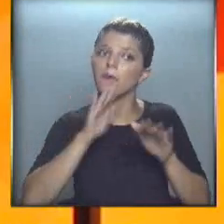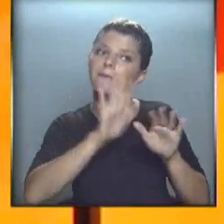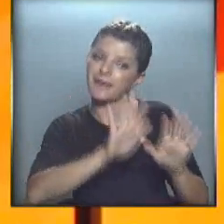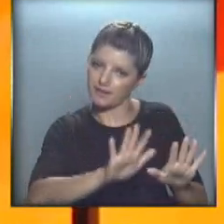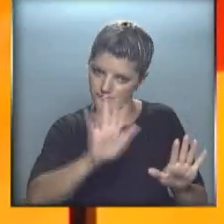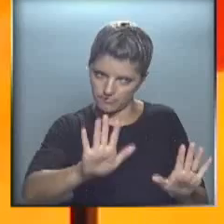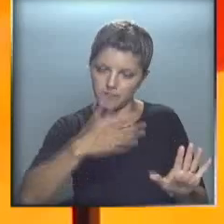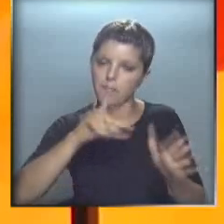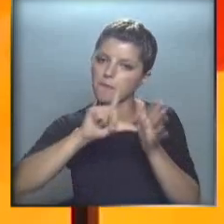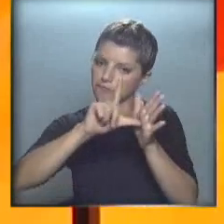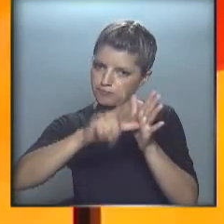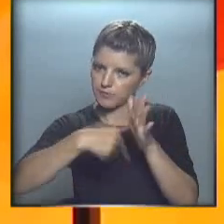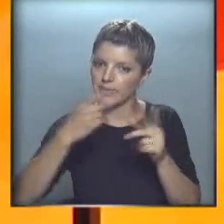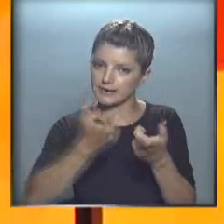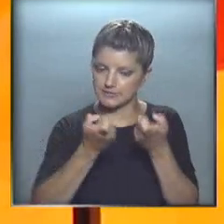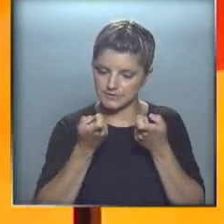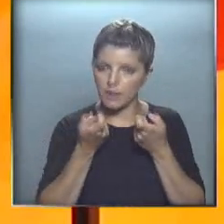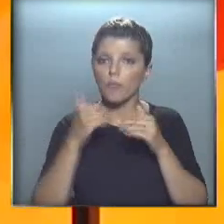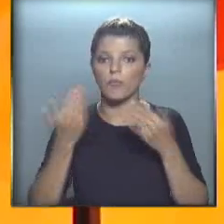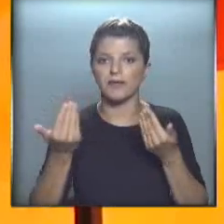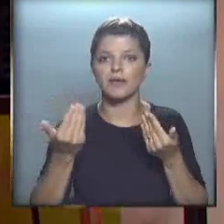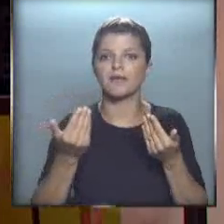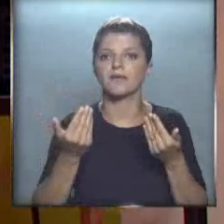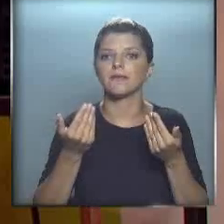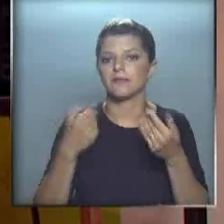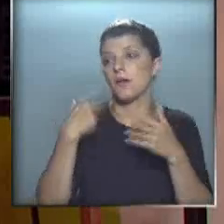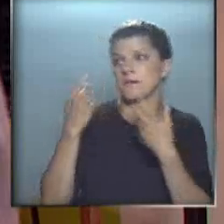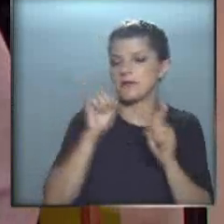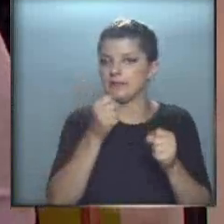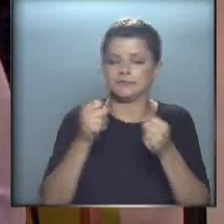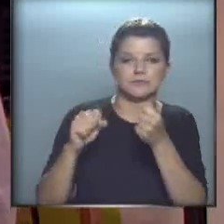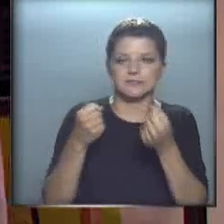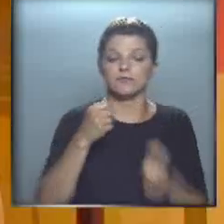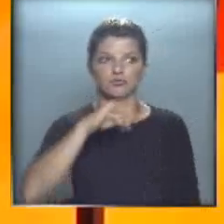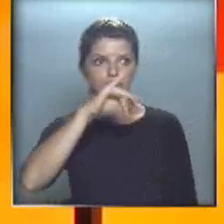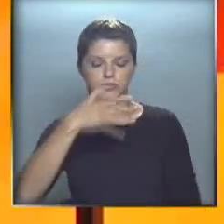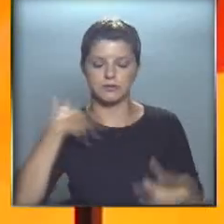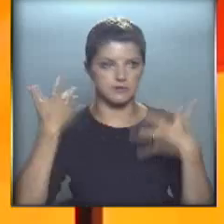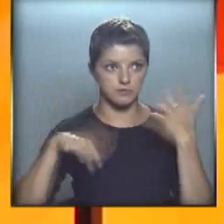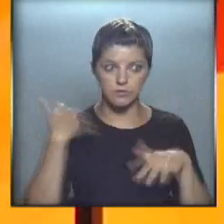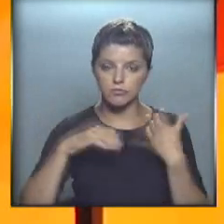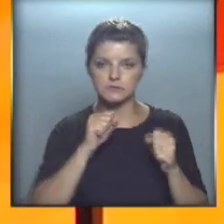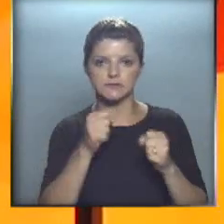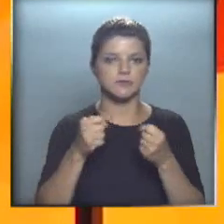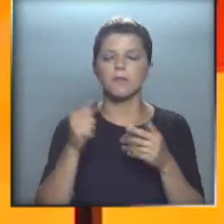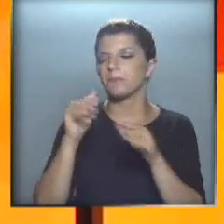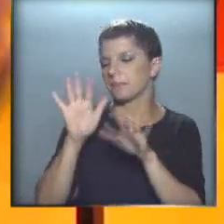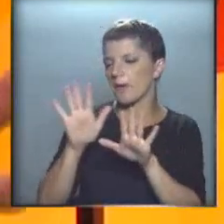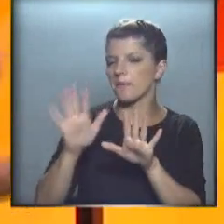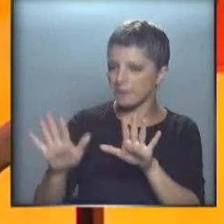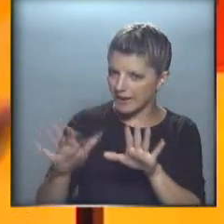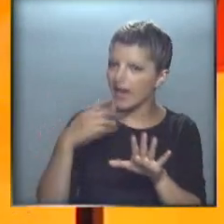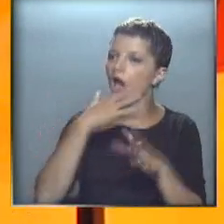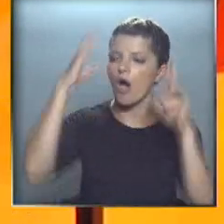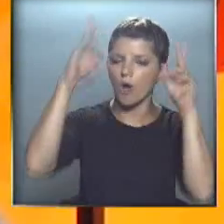esperar. Hay que esperar, claro. Porque no se puede... La ansiedad también estaba... Sí, la ansiedad estaba al palo. Uh-huh. Ahora, no se puede ser